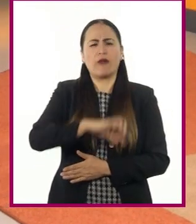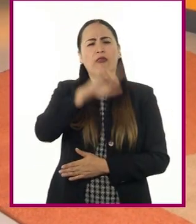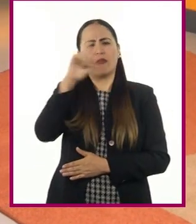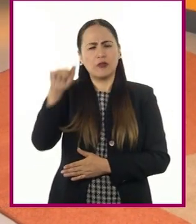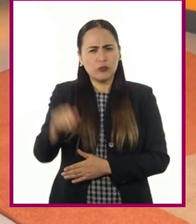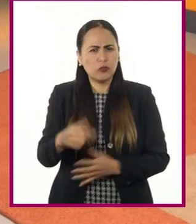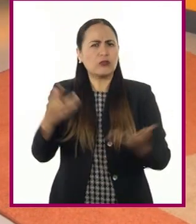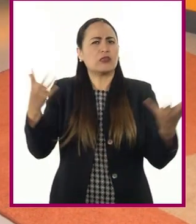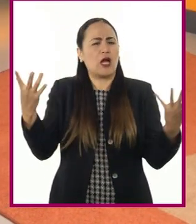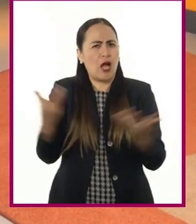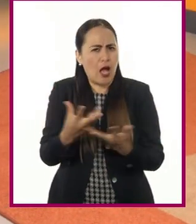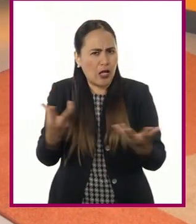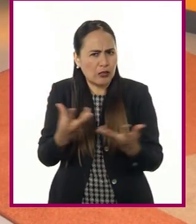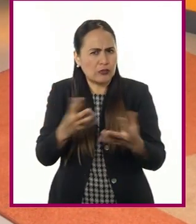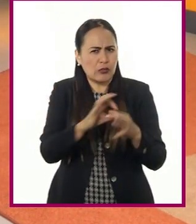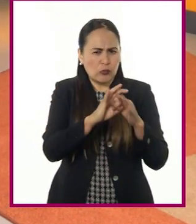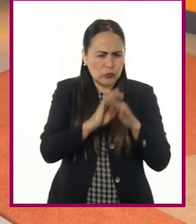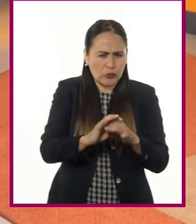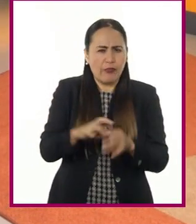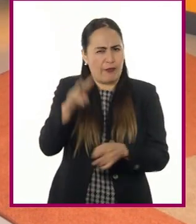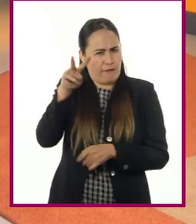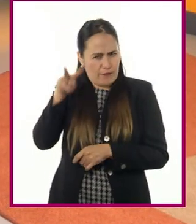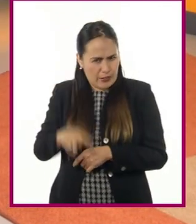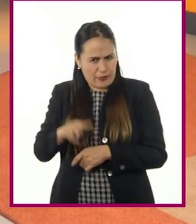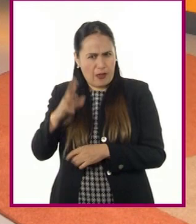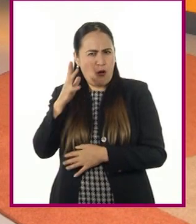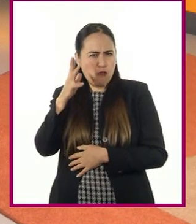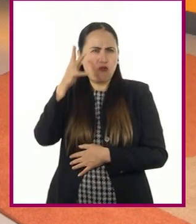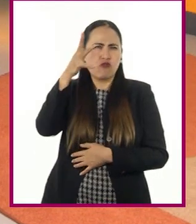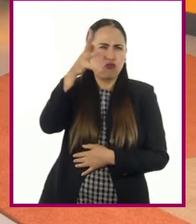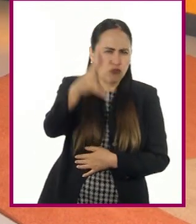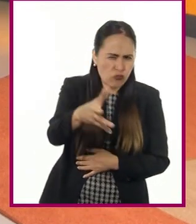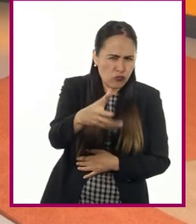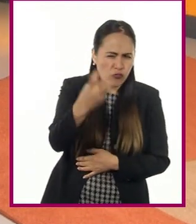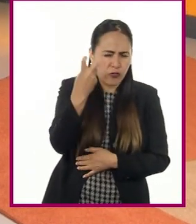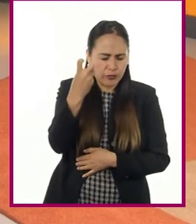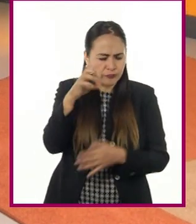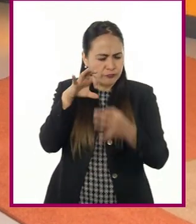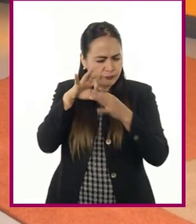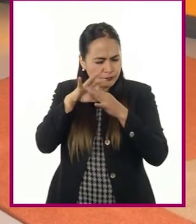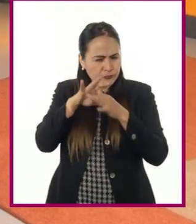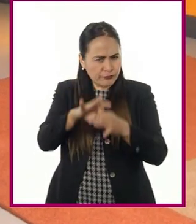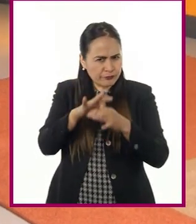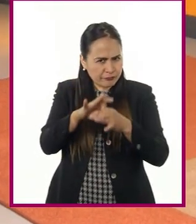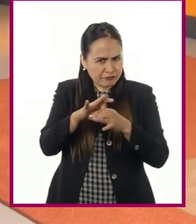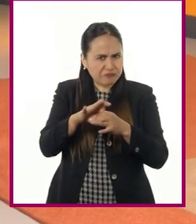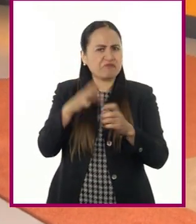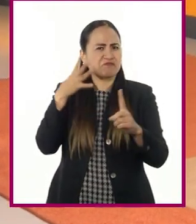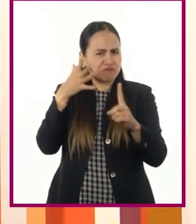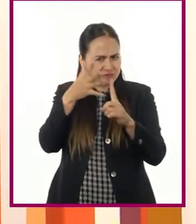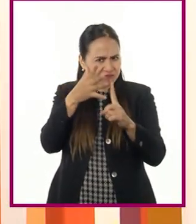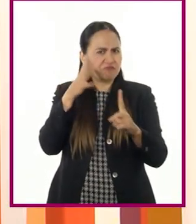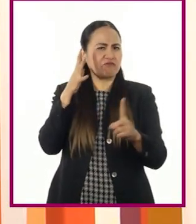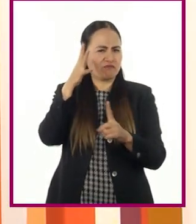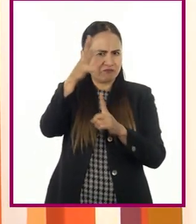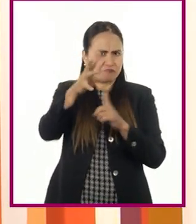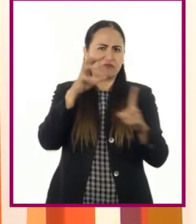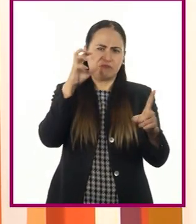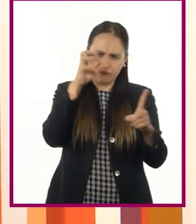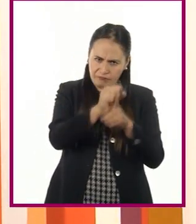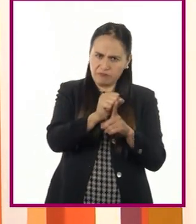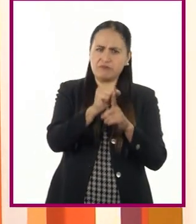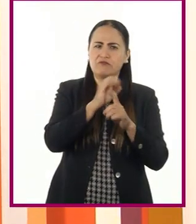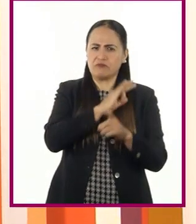posibilidades, puentes entre lo real y lo factible para lograr lo que nos proponemos.